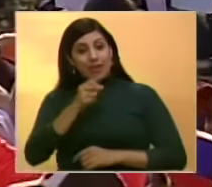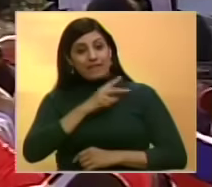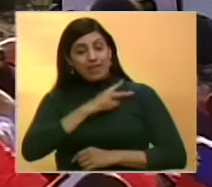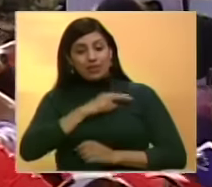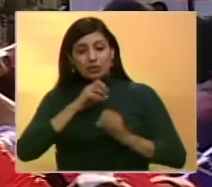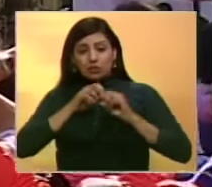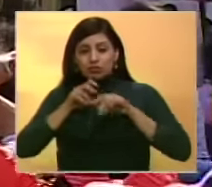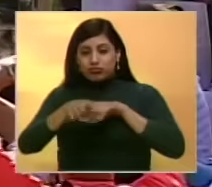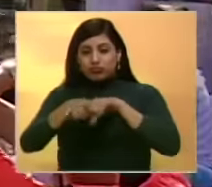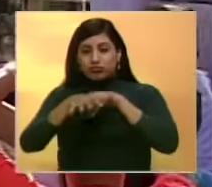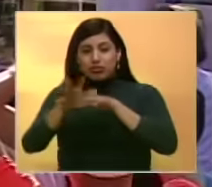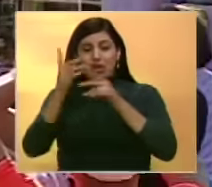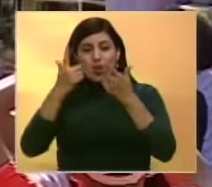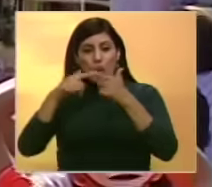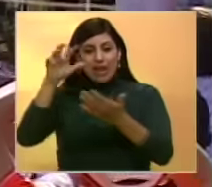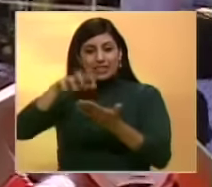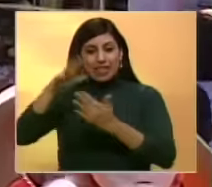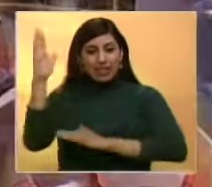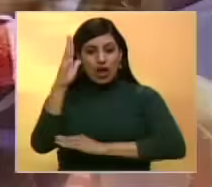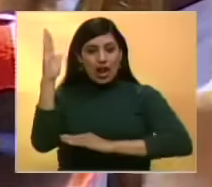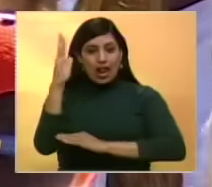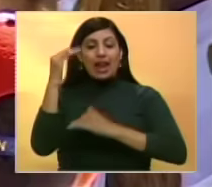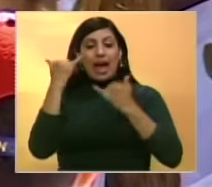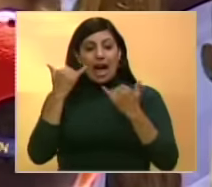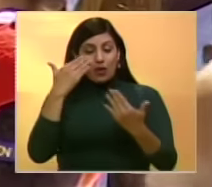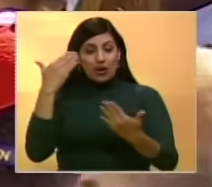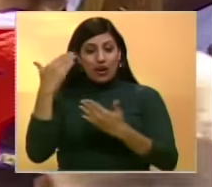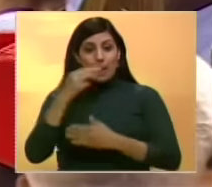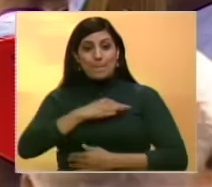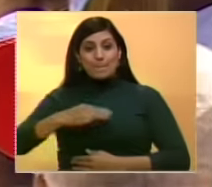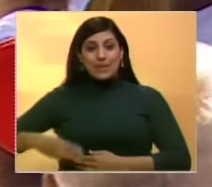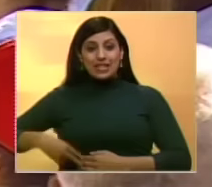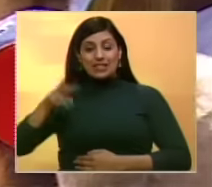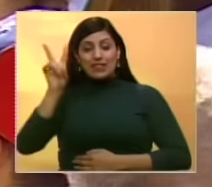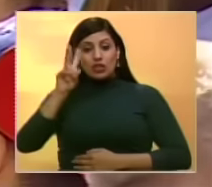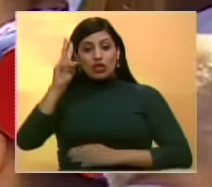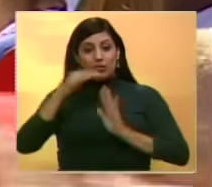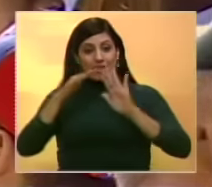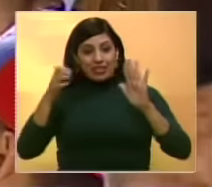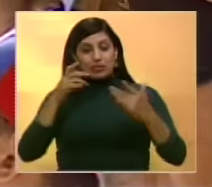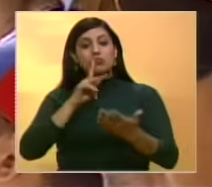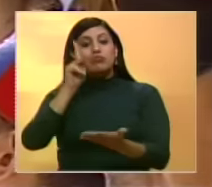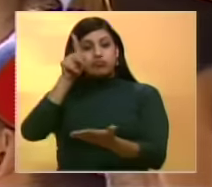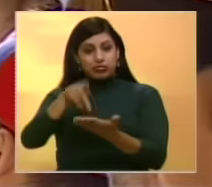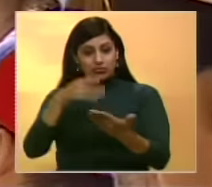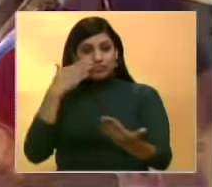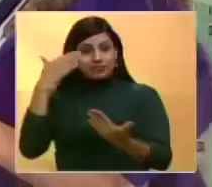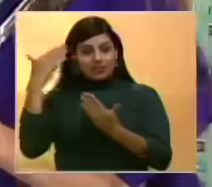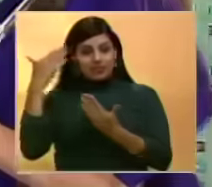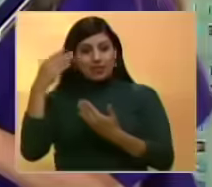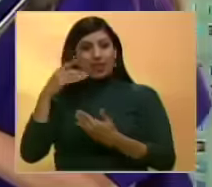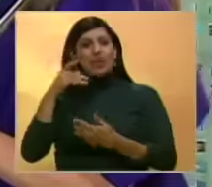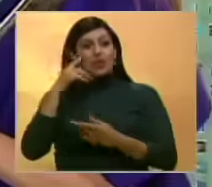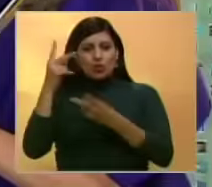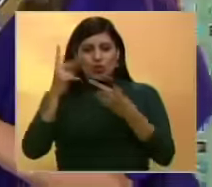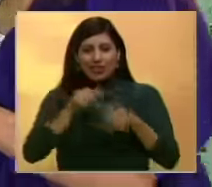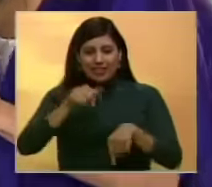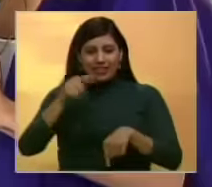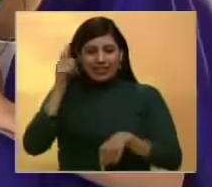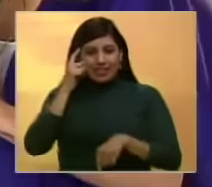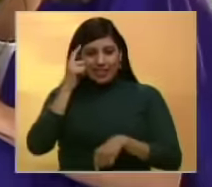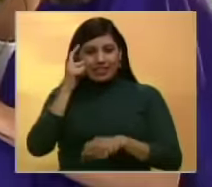despliegue técnico desde el estado Lara y nuestra actual Miss Venezuela 2016 está allá qué te parece venir aquí este